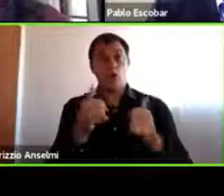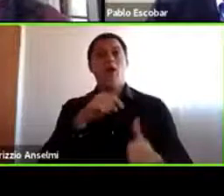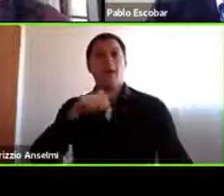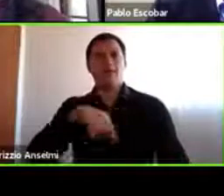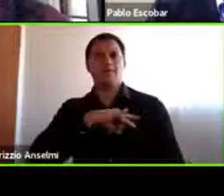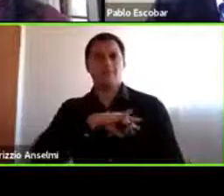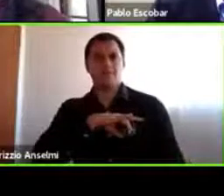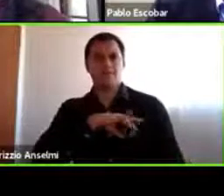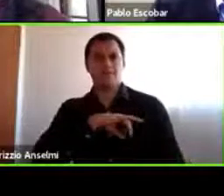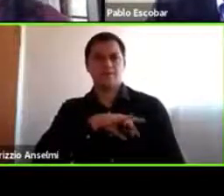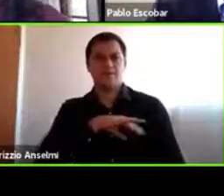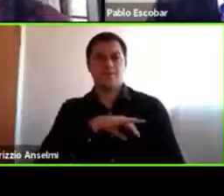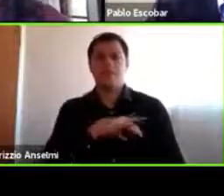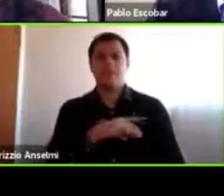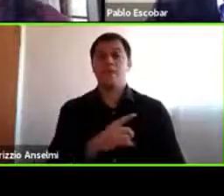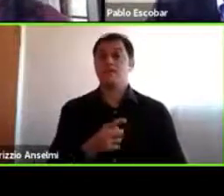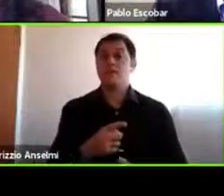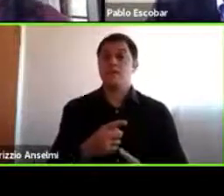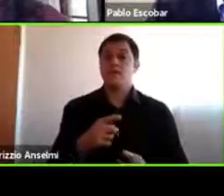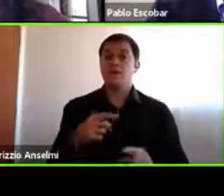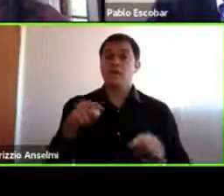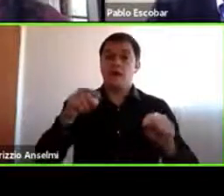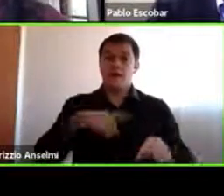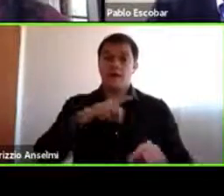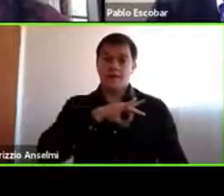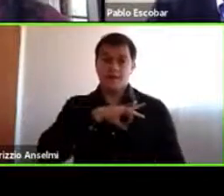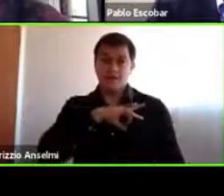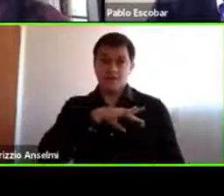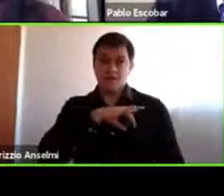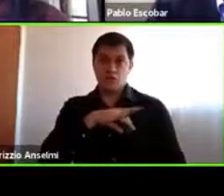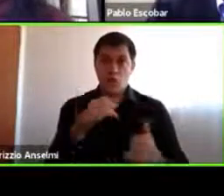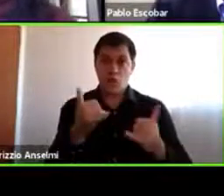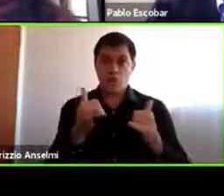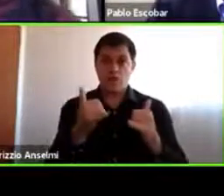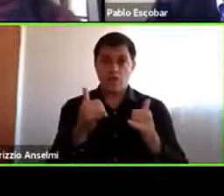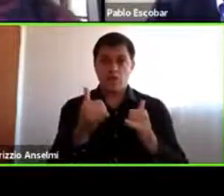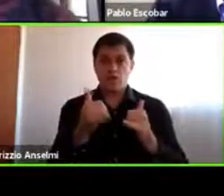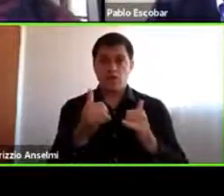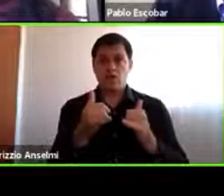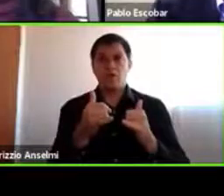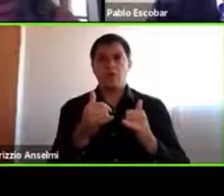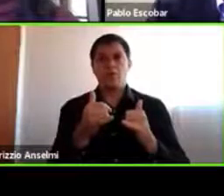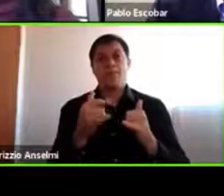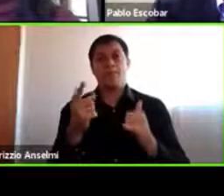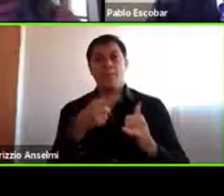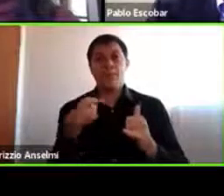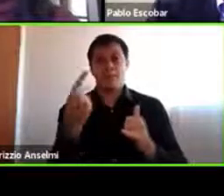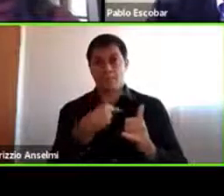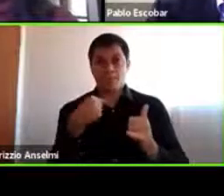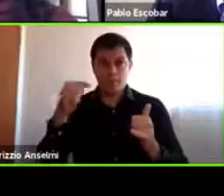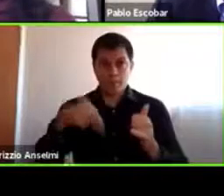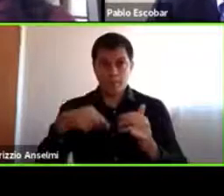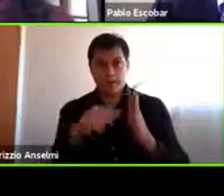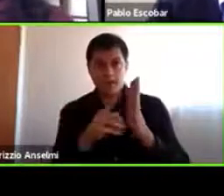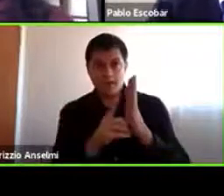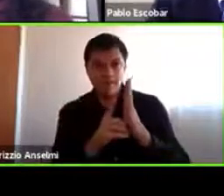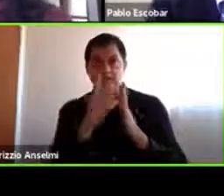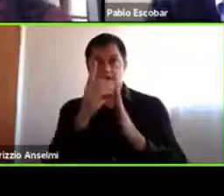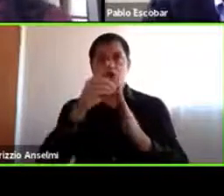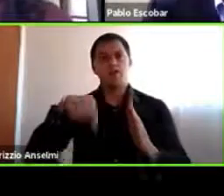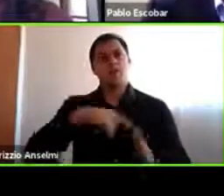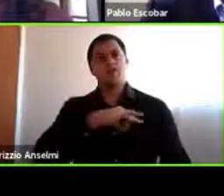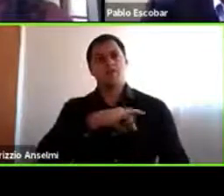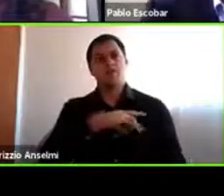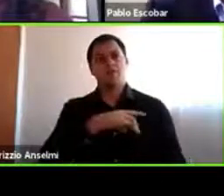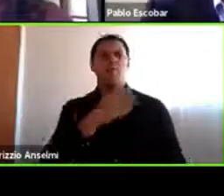versión chilena, nosotros, por el hecho de haberlo desarrollado en Chile y